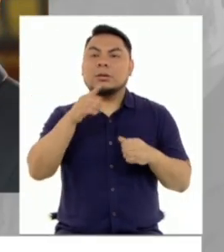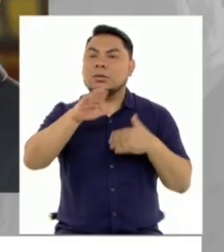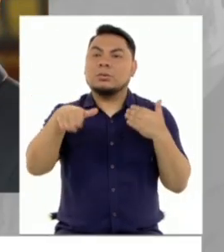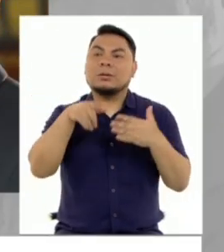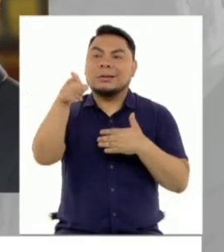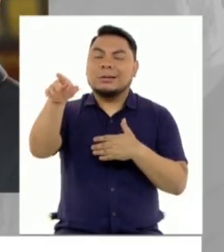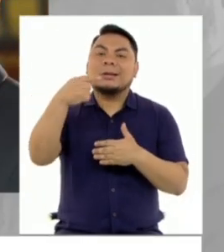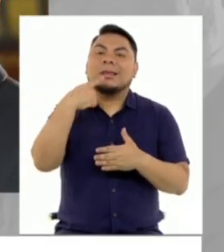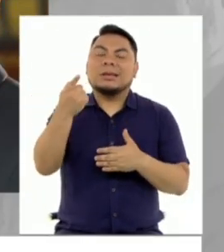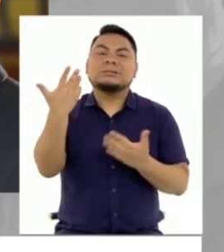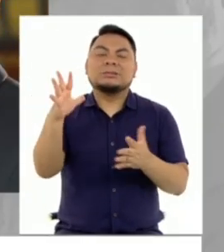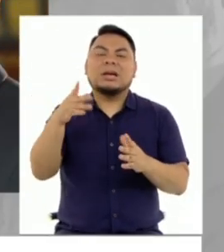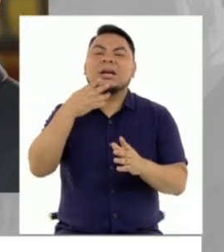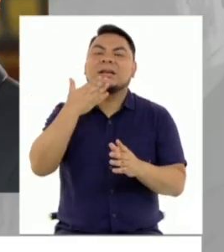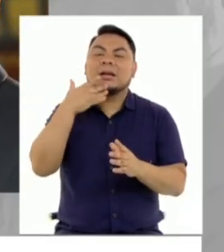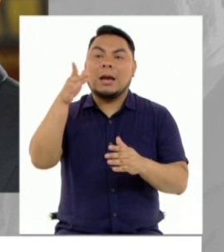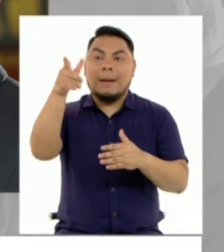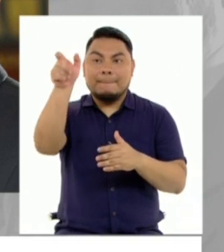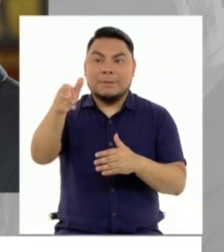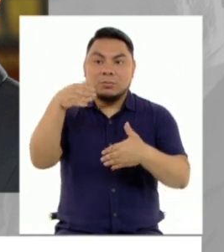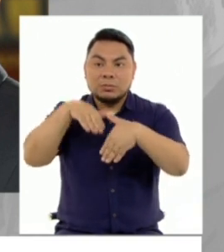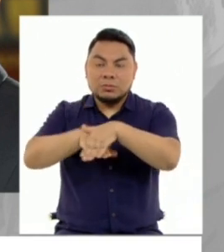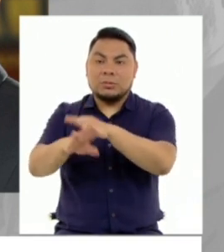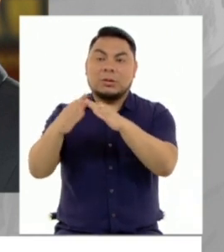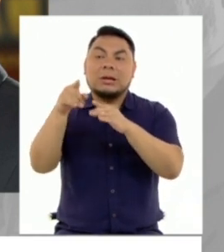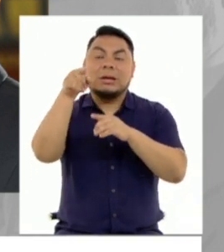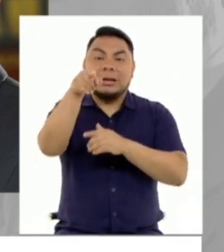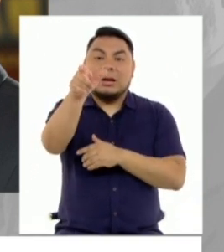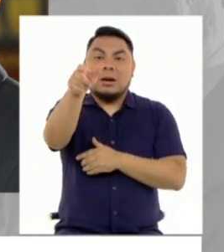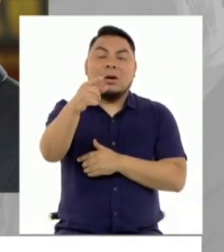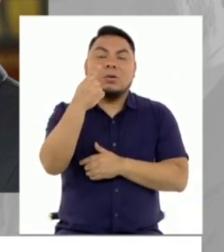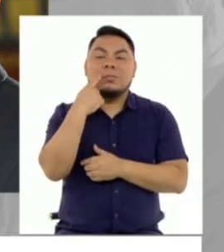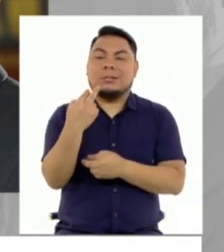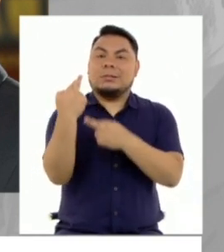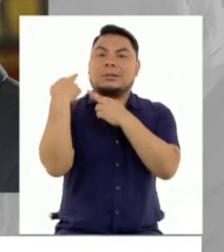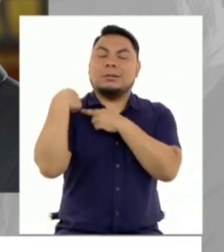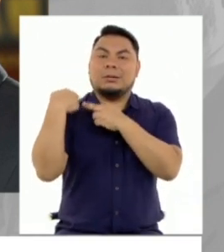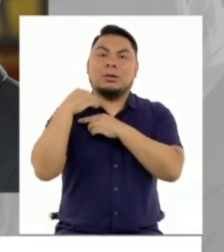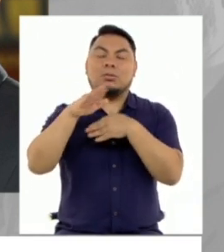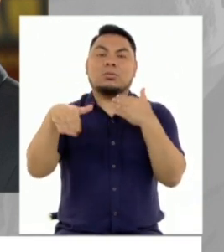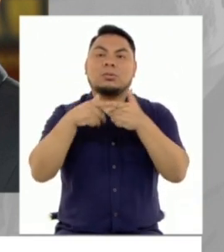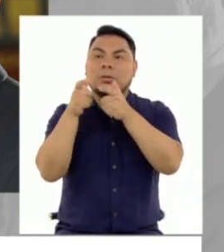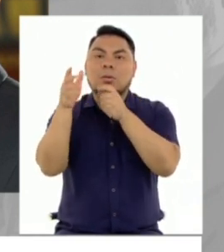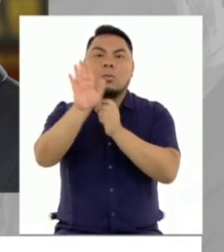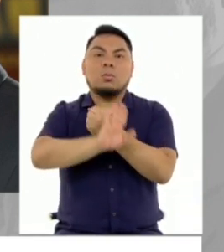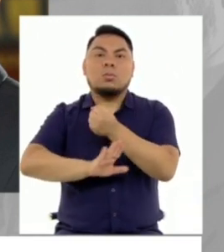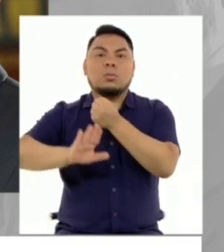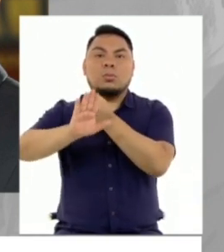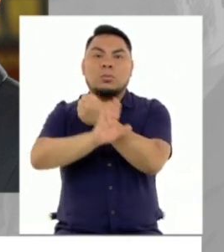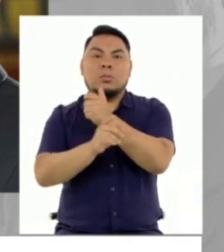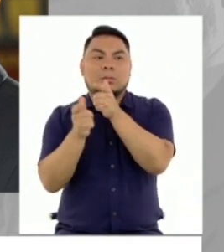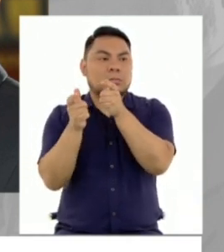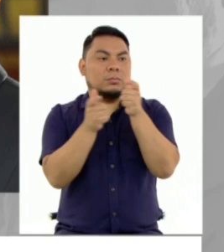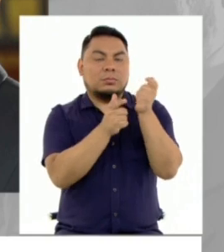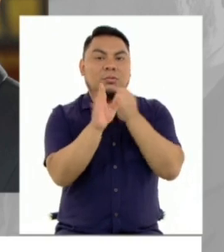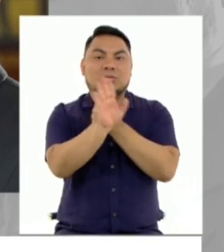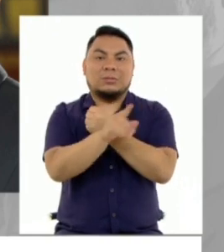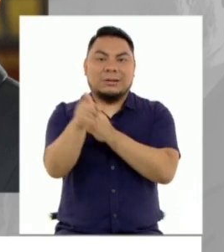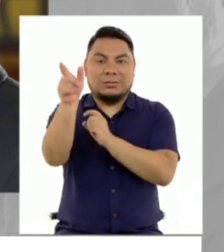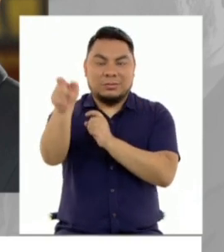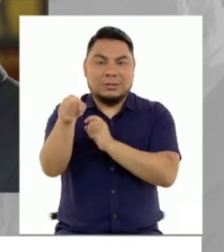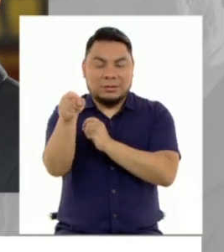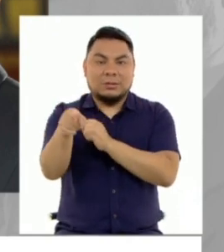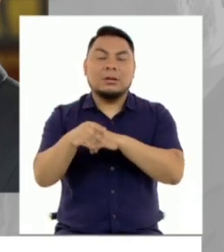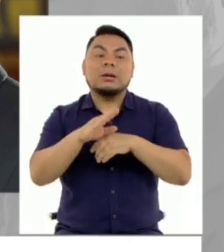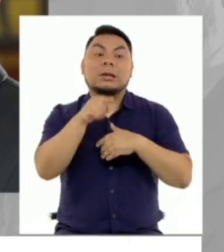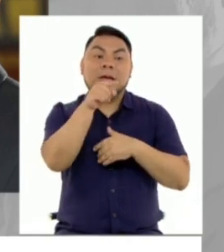inteligencia establecieron de que esta persona era la encargada de proporcionarle la cubierta de seguridad necesaria y de proveerle